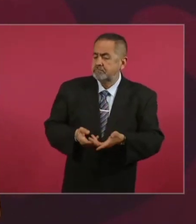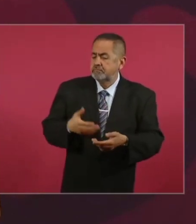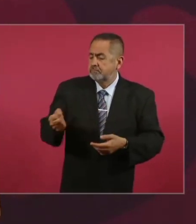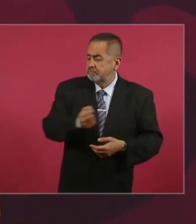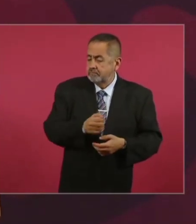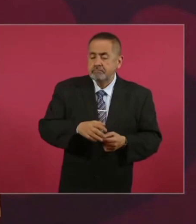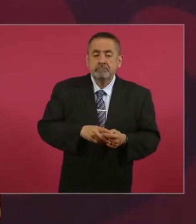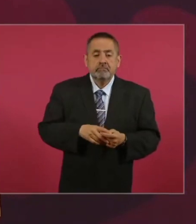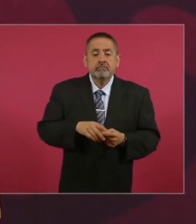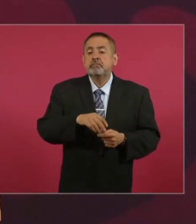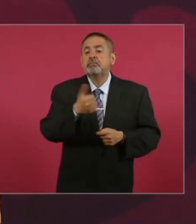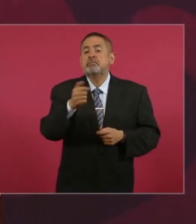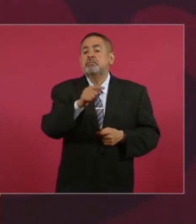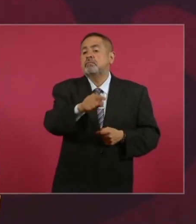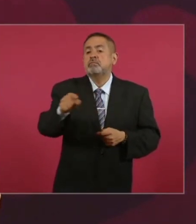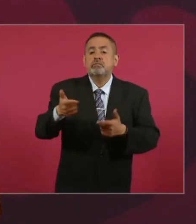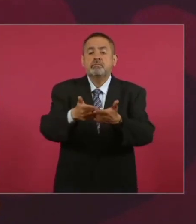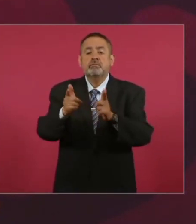partidos